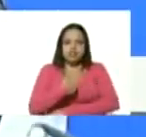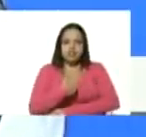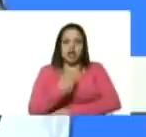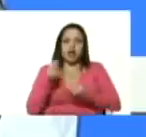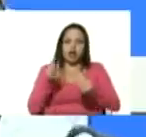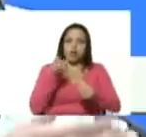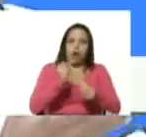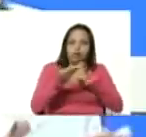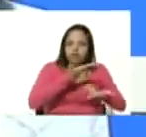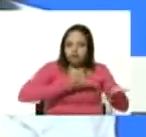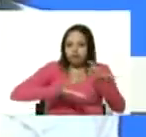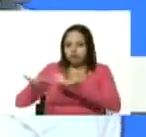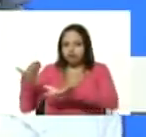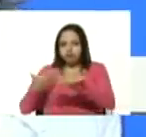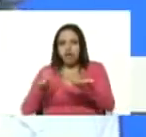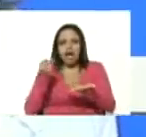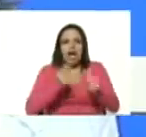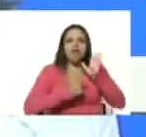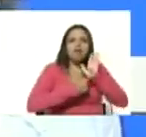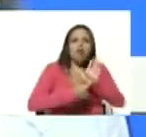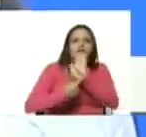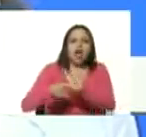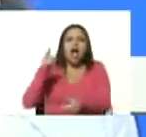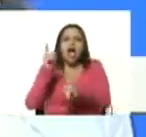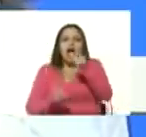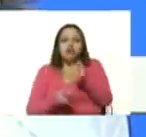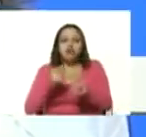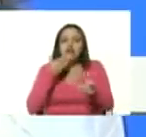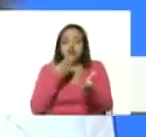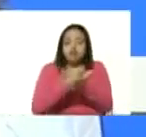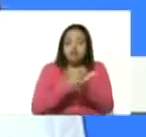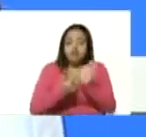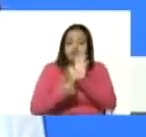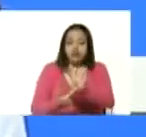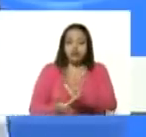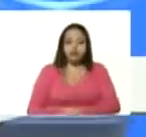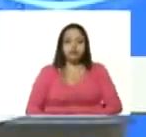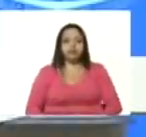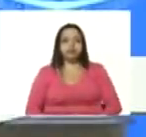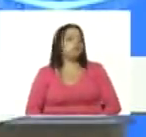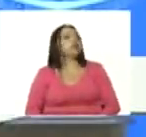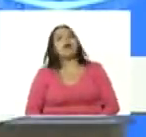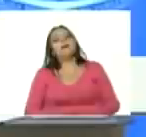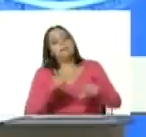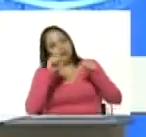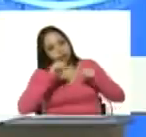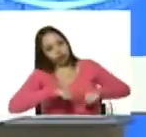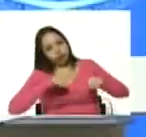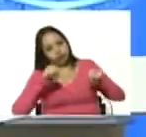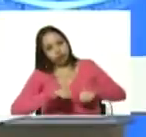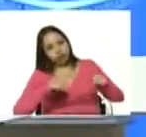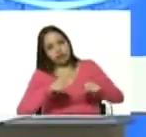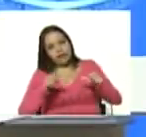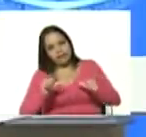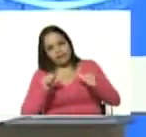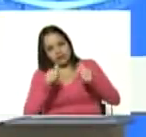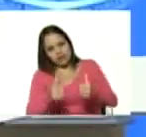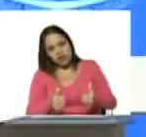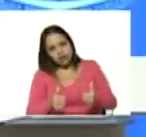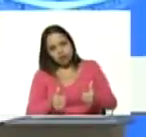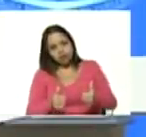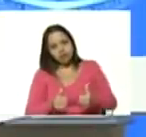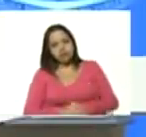tener? ¿Si mostraron algunas de estas cosas, pruebas? Sí, claro, por supuesto. Comenzando con la última parte de tu